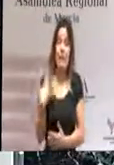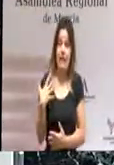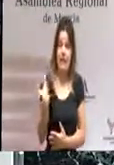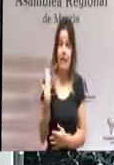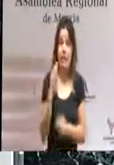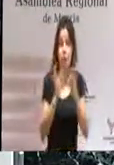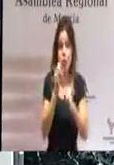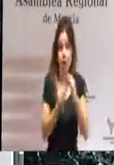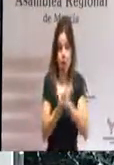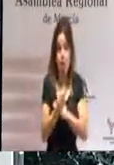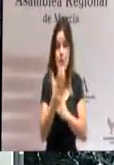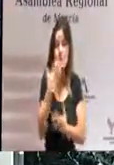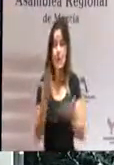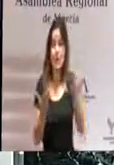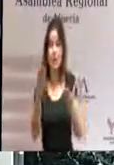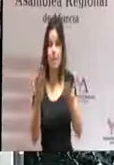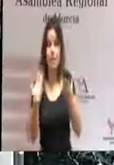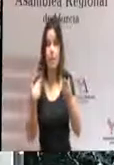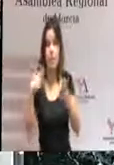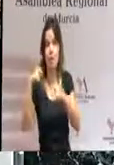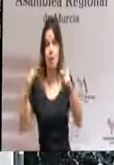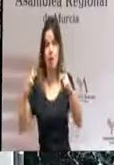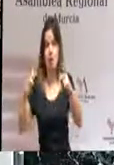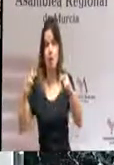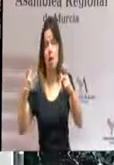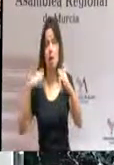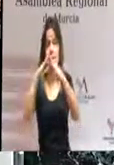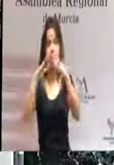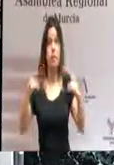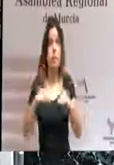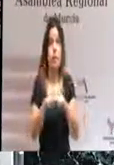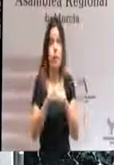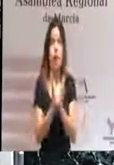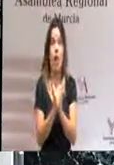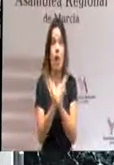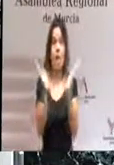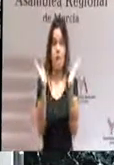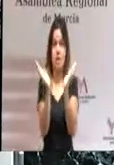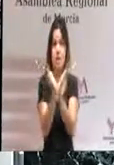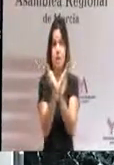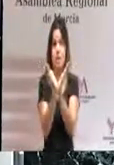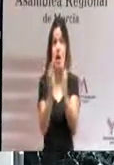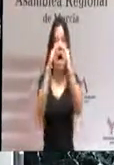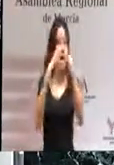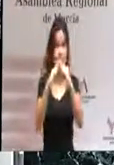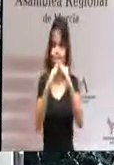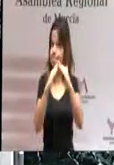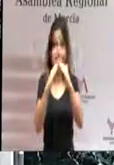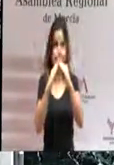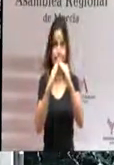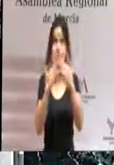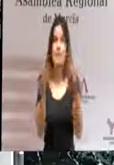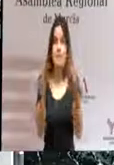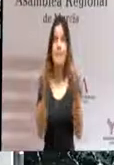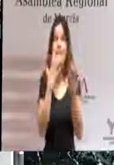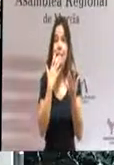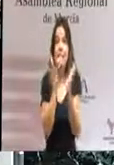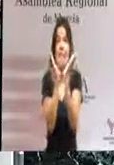desafortunadamente, con nuestra pirámide de población, es así y no es así. Y como es